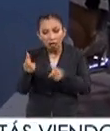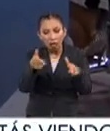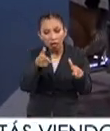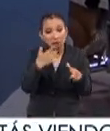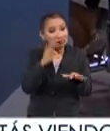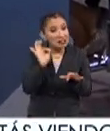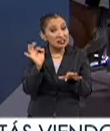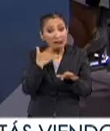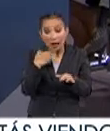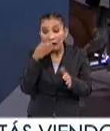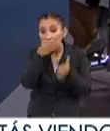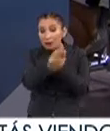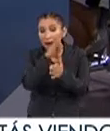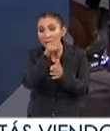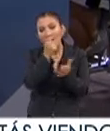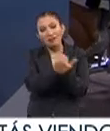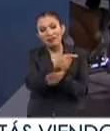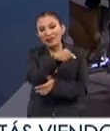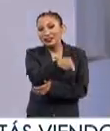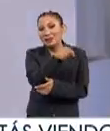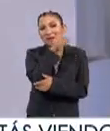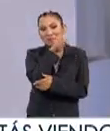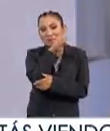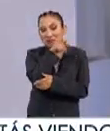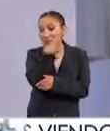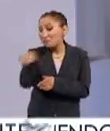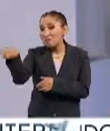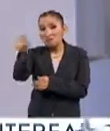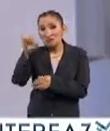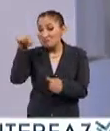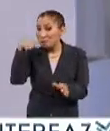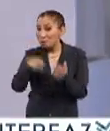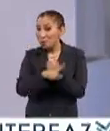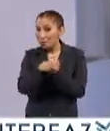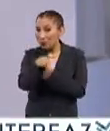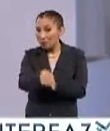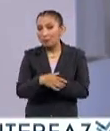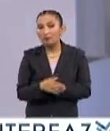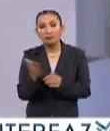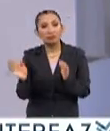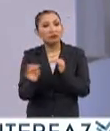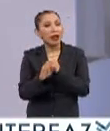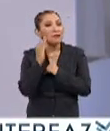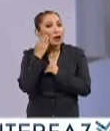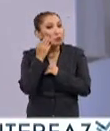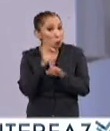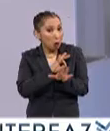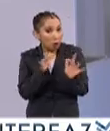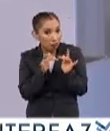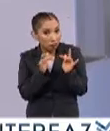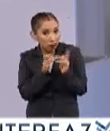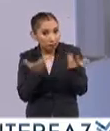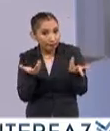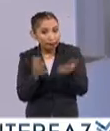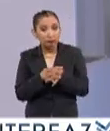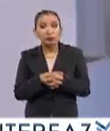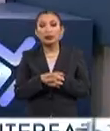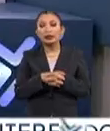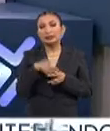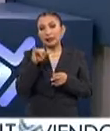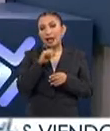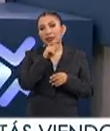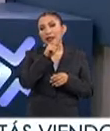que si no llegamos a las mamás, no estamos realmente llegando al centro del problema. ¿Hay alguna página de Facebook donde puedan encontrar estos detalles?